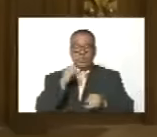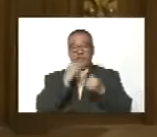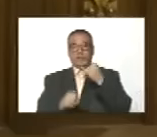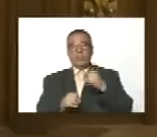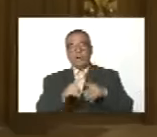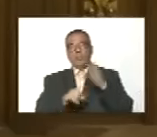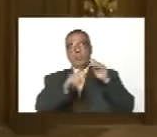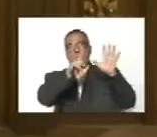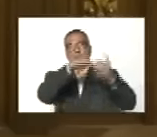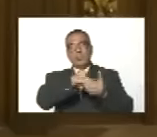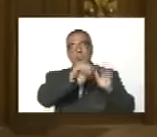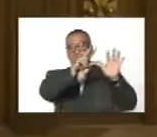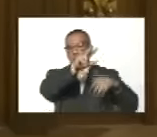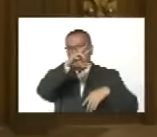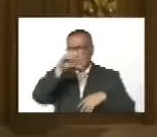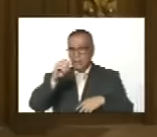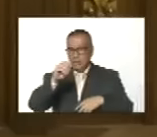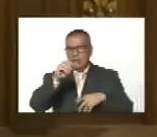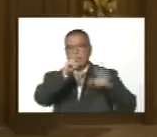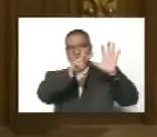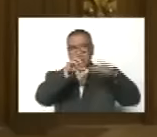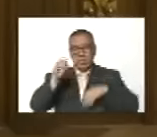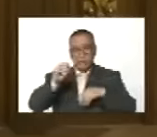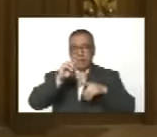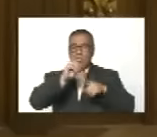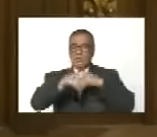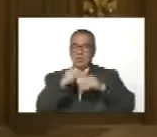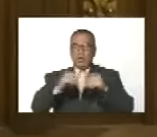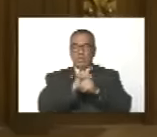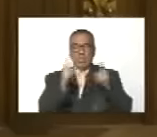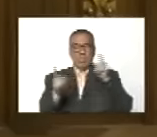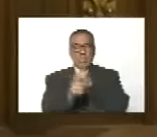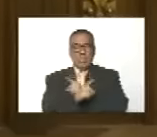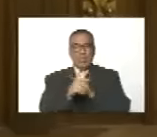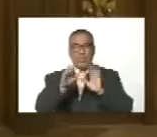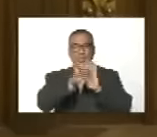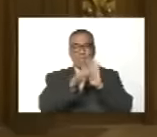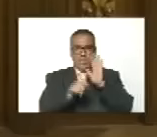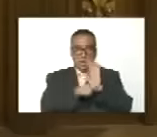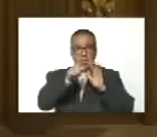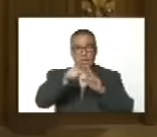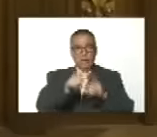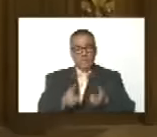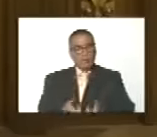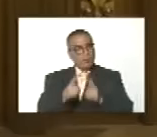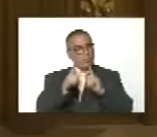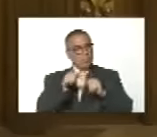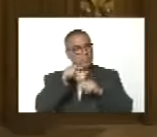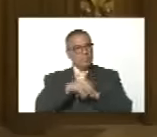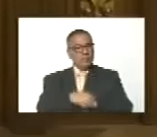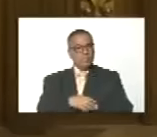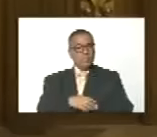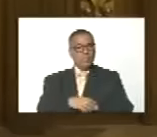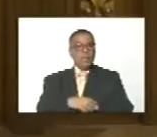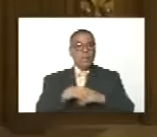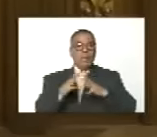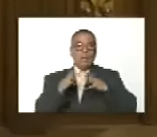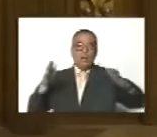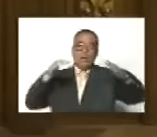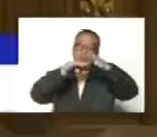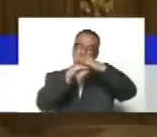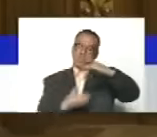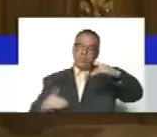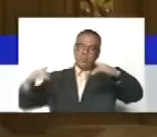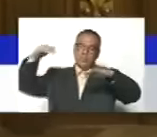años 70, ellos hicieron los cambios en su marco jurídico que permitieron el gran